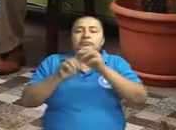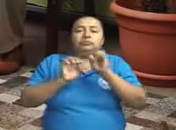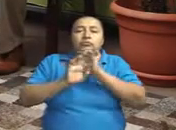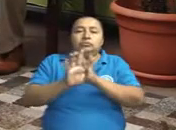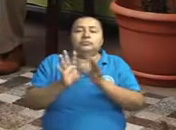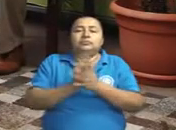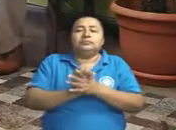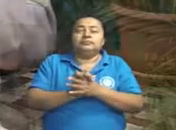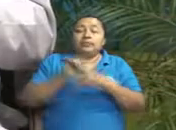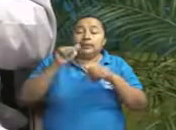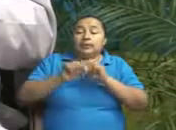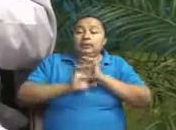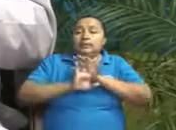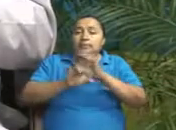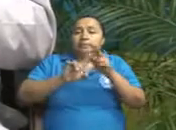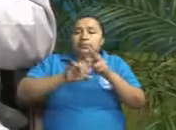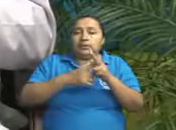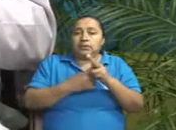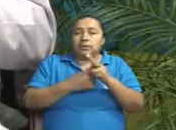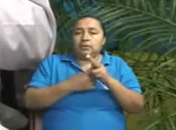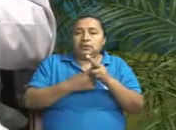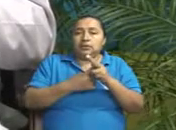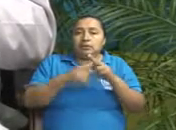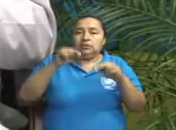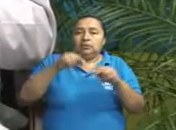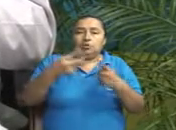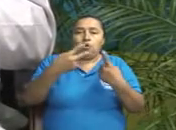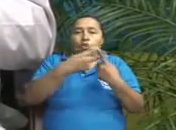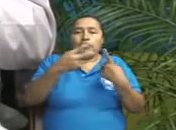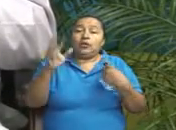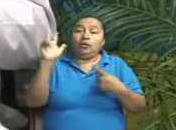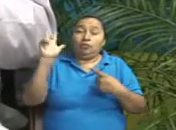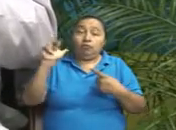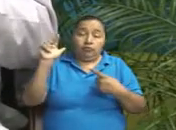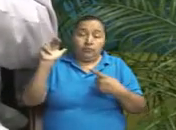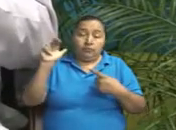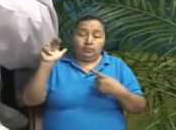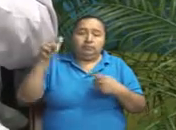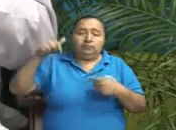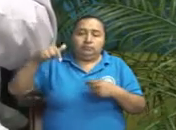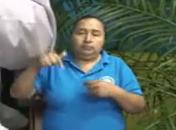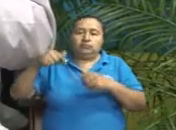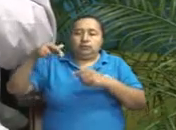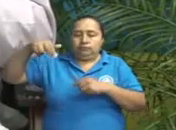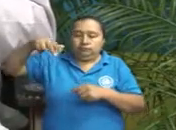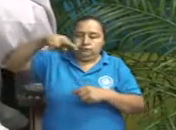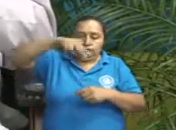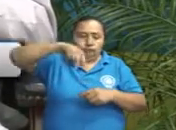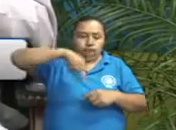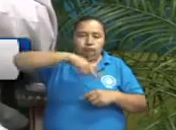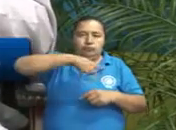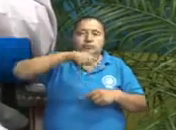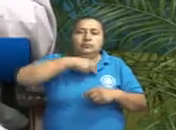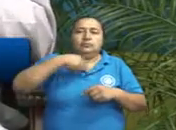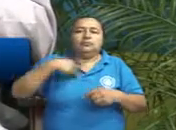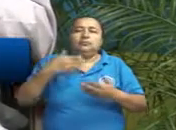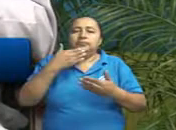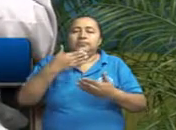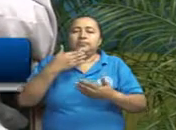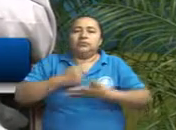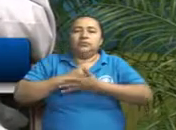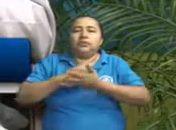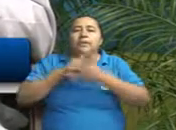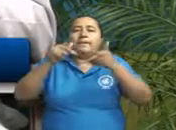caminata? Bueno, esta caminata va a salir del Hotel Holiday Inn, ¿sí? Ya tiene su recorrido. Esto va a ser en beneficio de